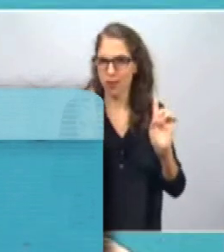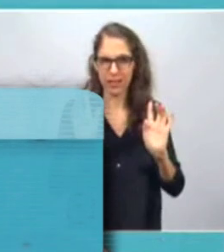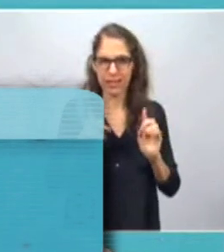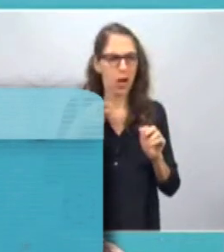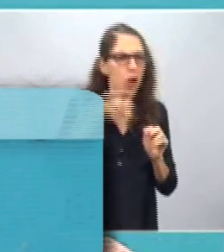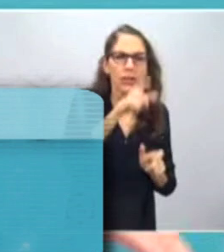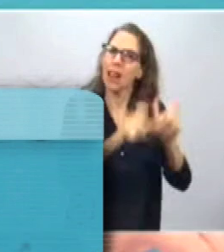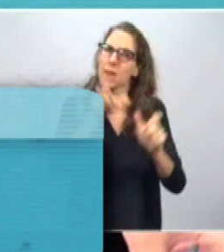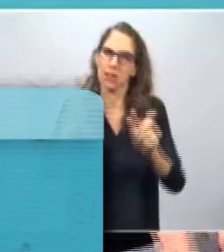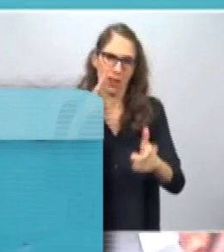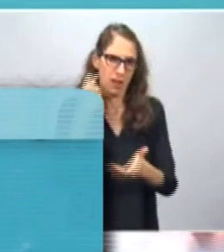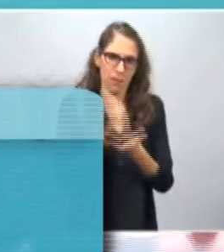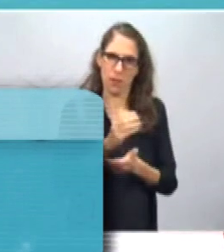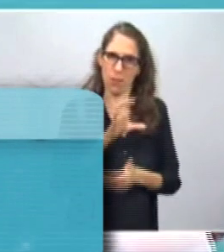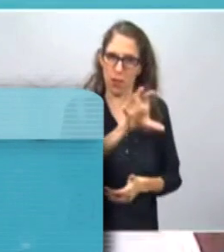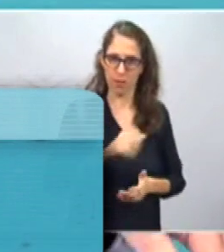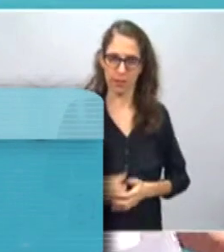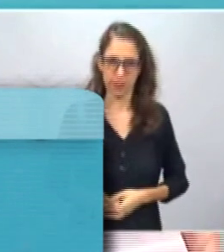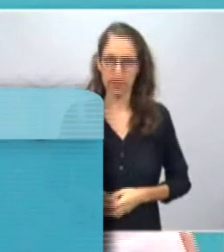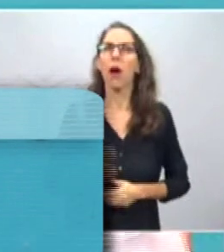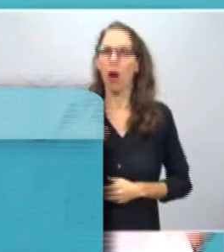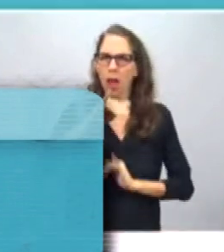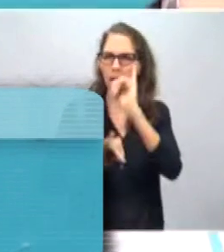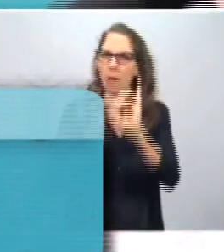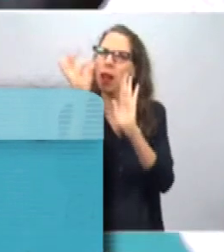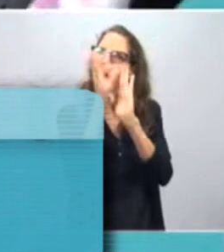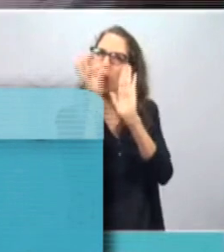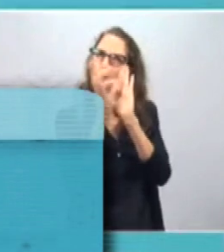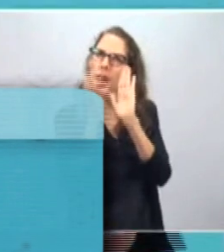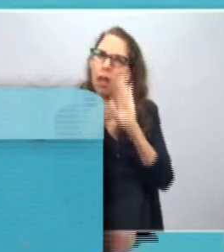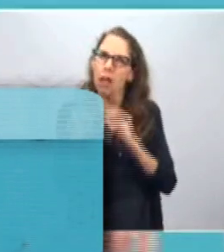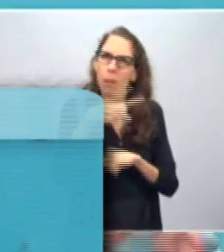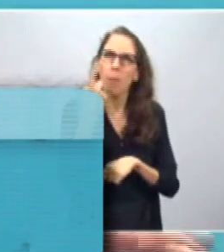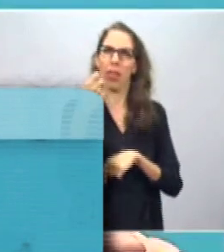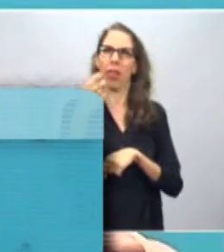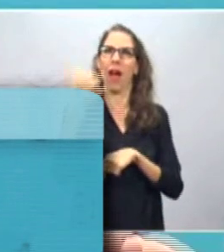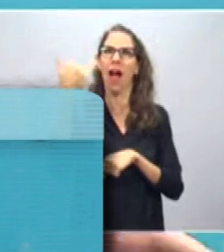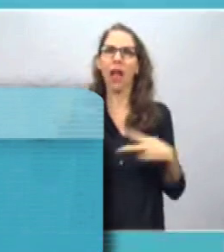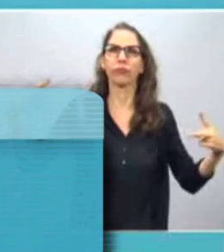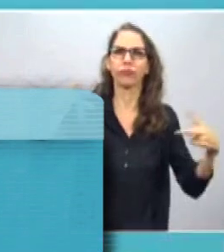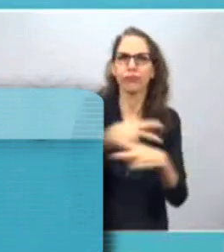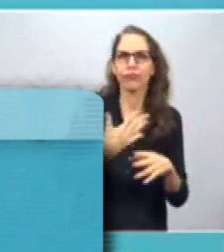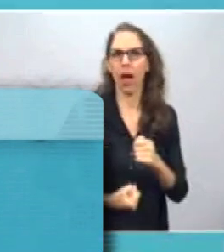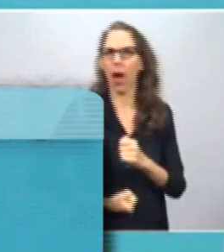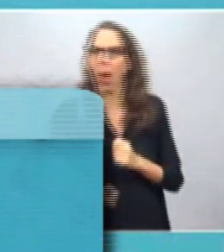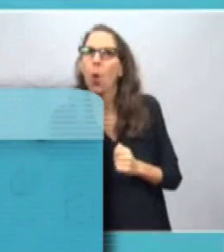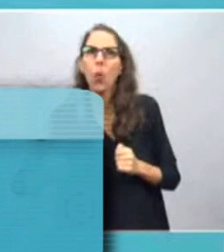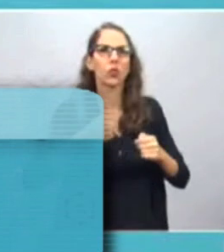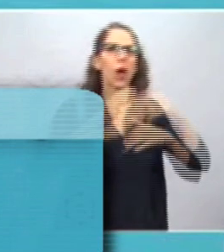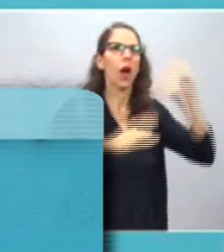por punto, vamos a observar que se tratan de distintos recortes, distintos ajustes, abandono de